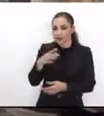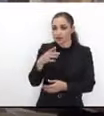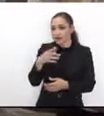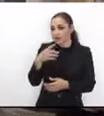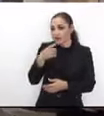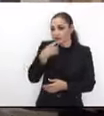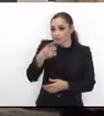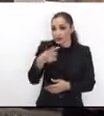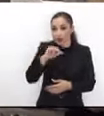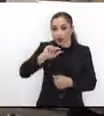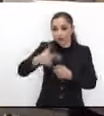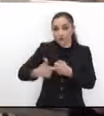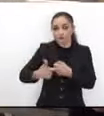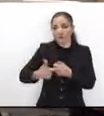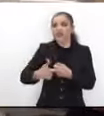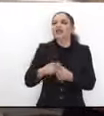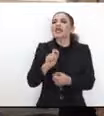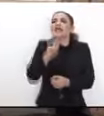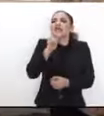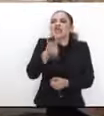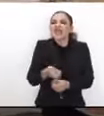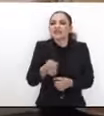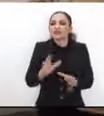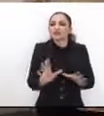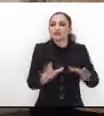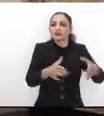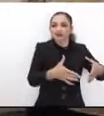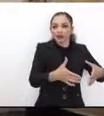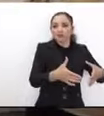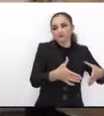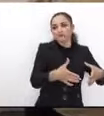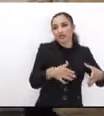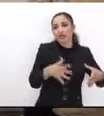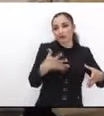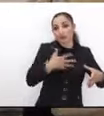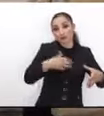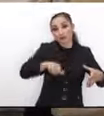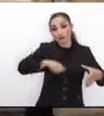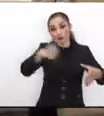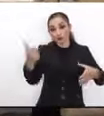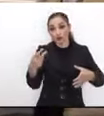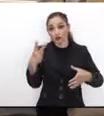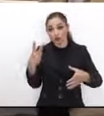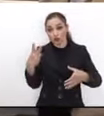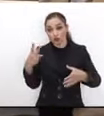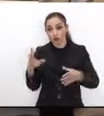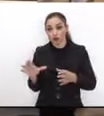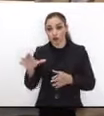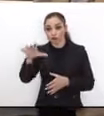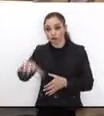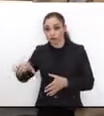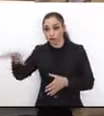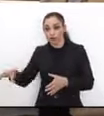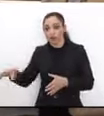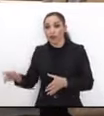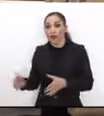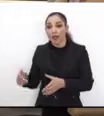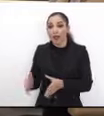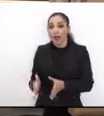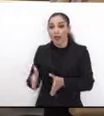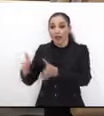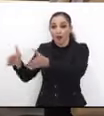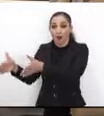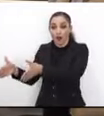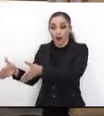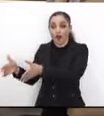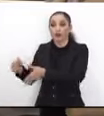lo que significa esta unidad, porque hay otros 2 pequeños módulos instalados aquí a los lados, pero pues para